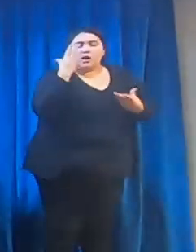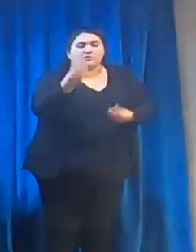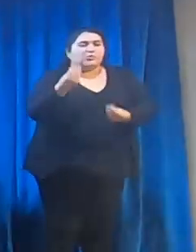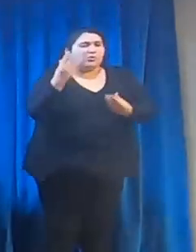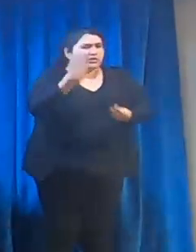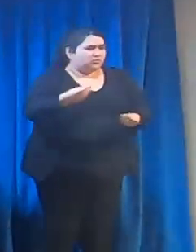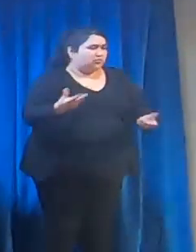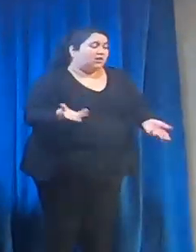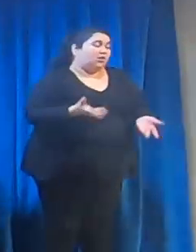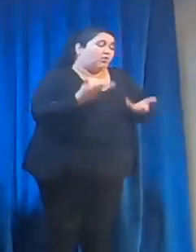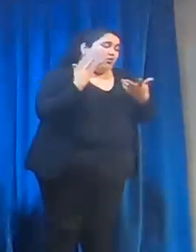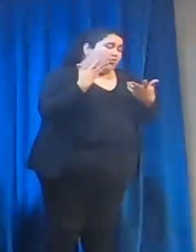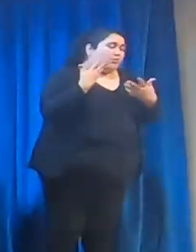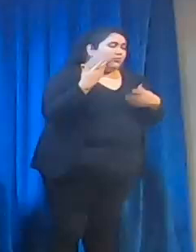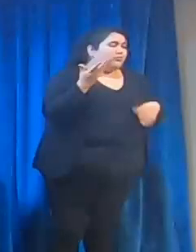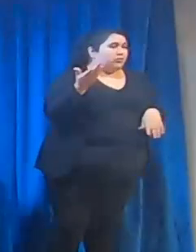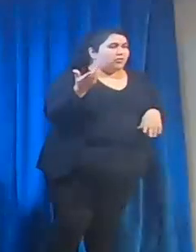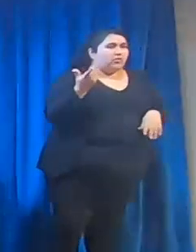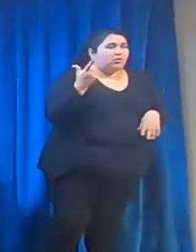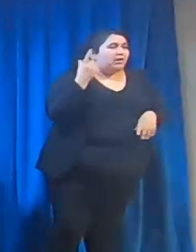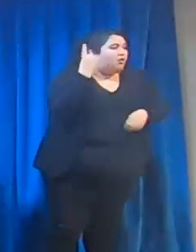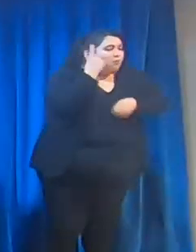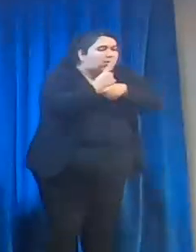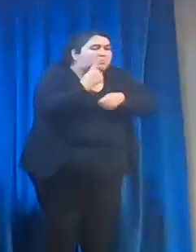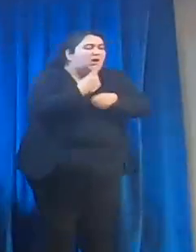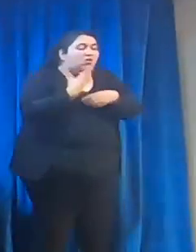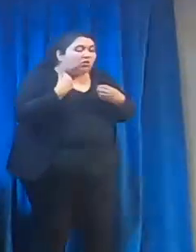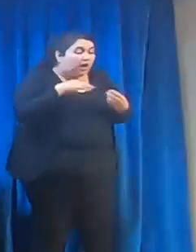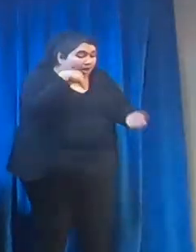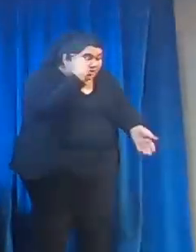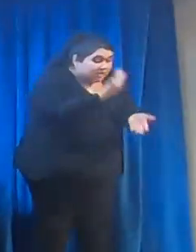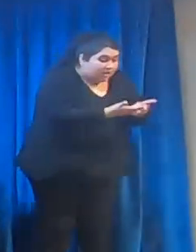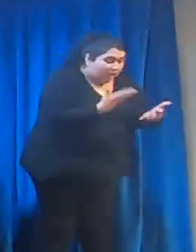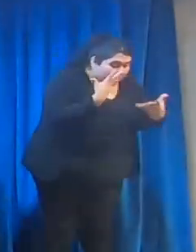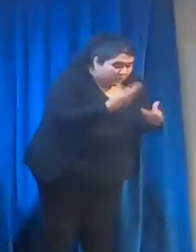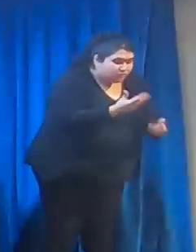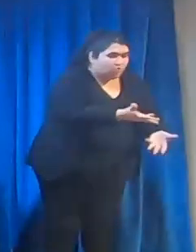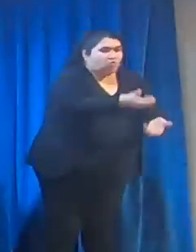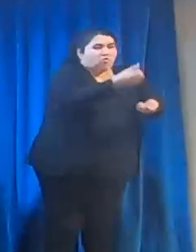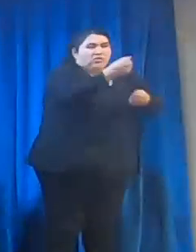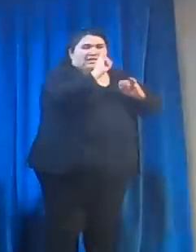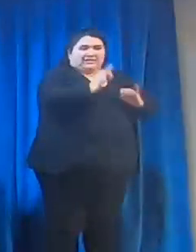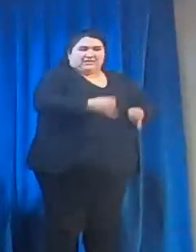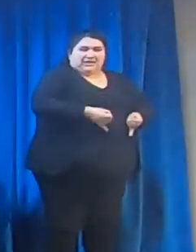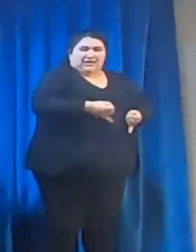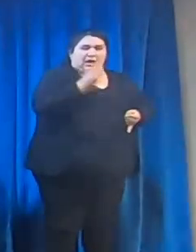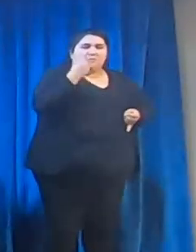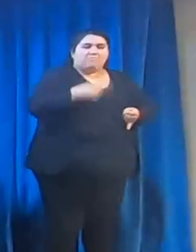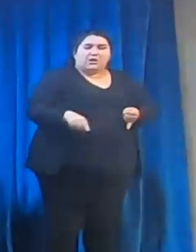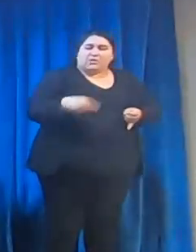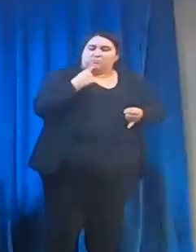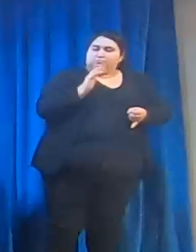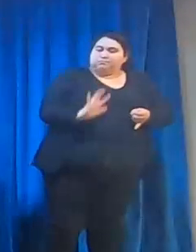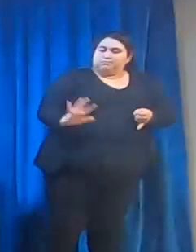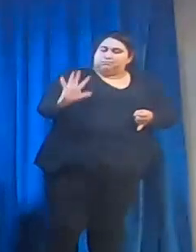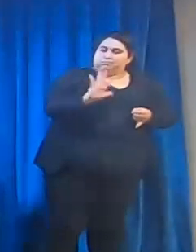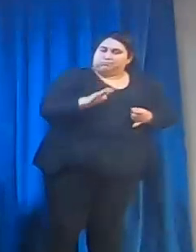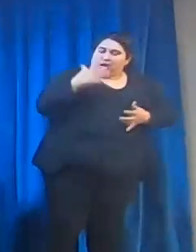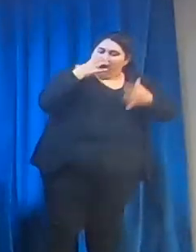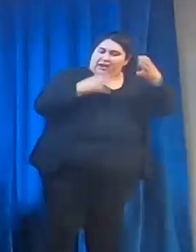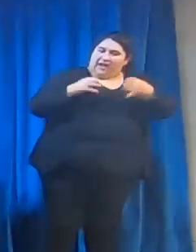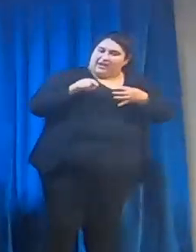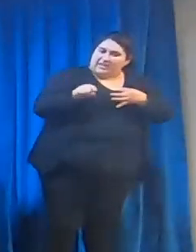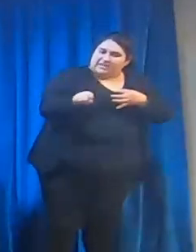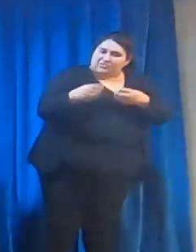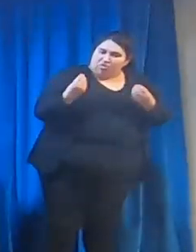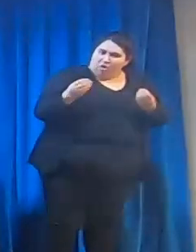y claramente al primero que voy a levantar es el que está caído. Pero si yo no entiendo el sentido que tiene para ese chico que hace bullying,